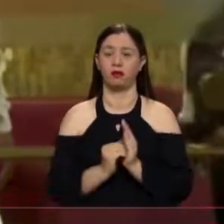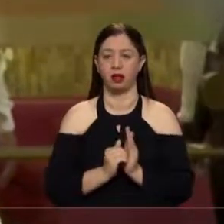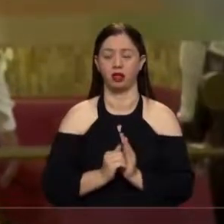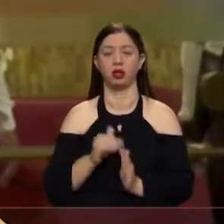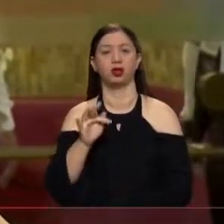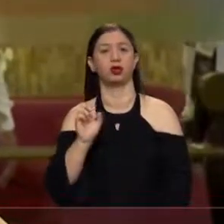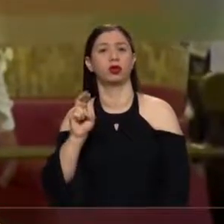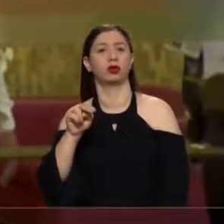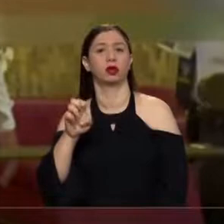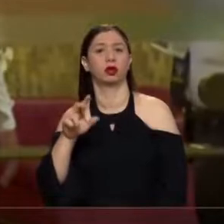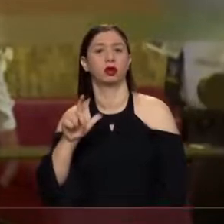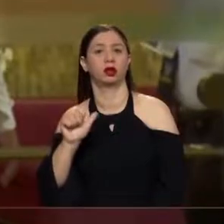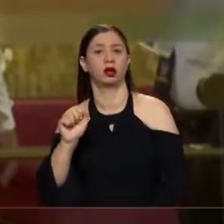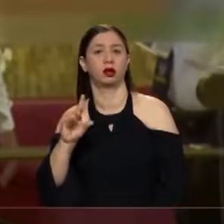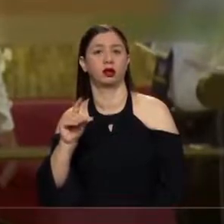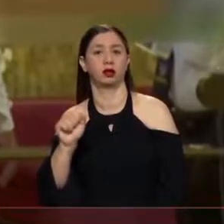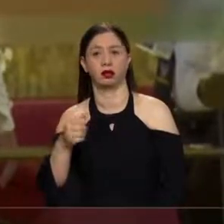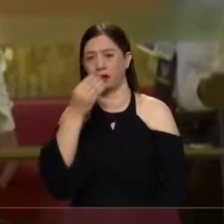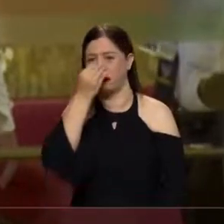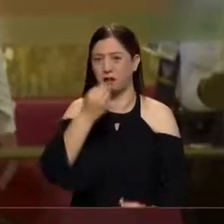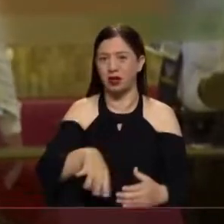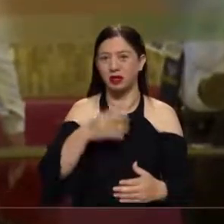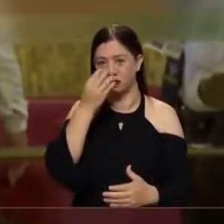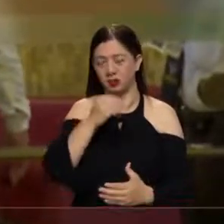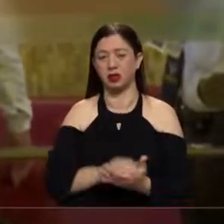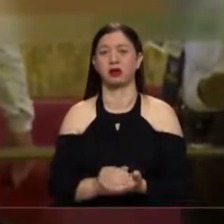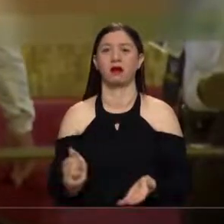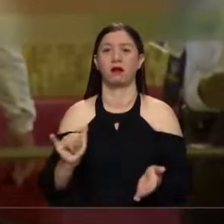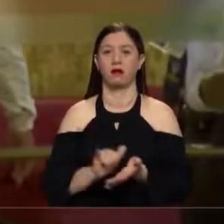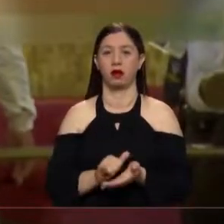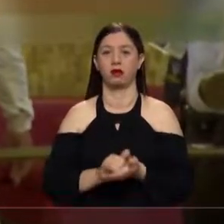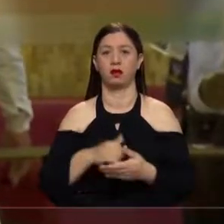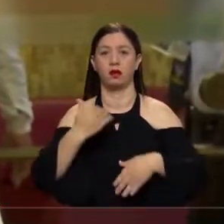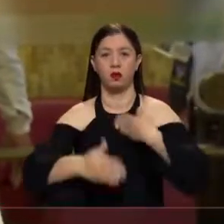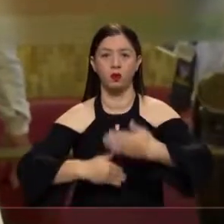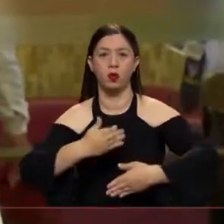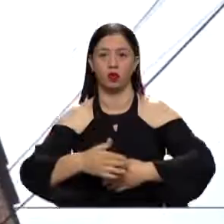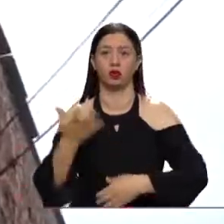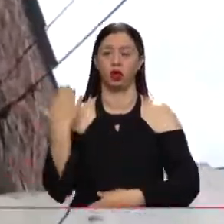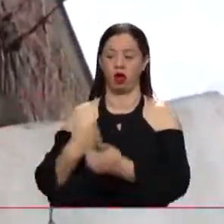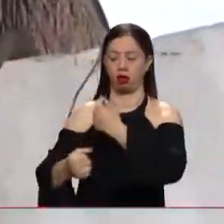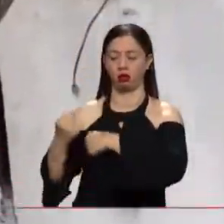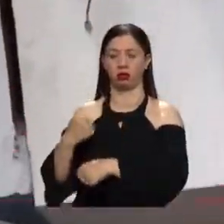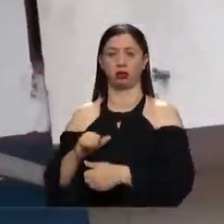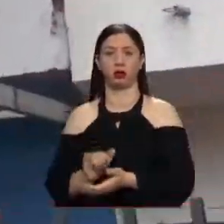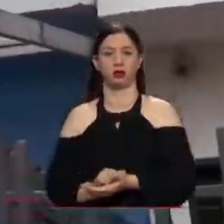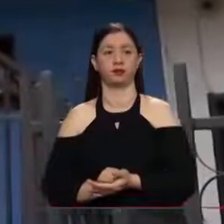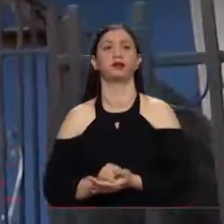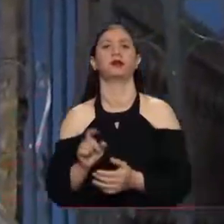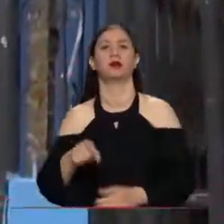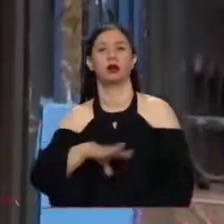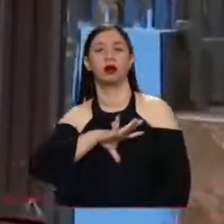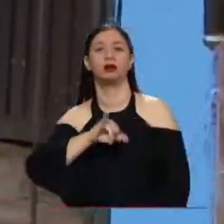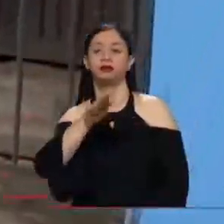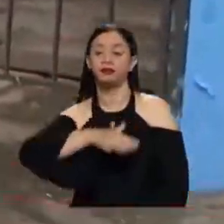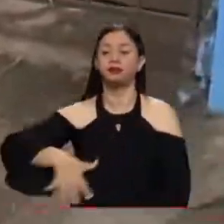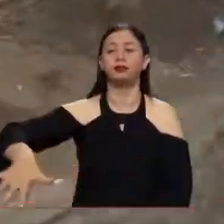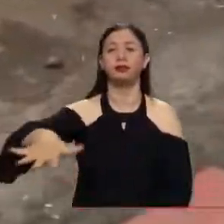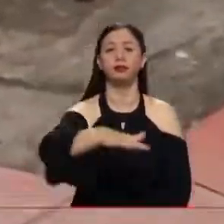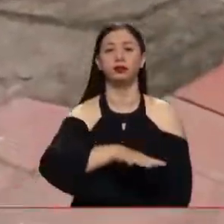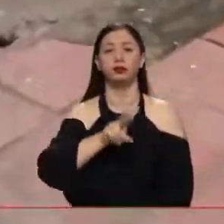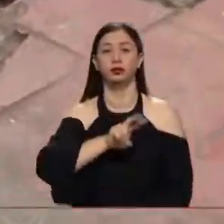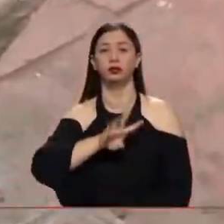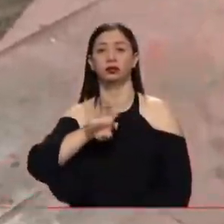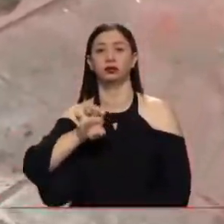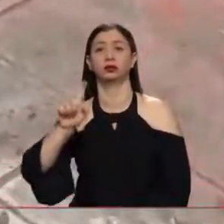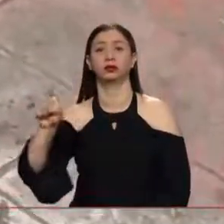residuos, que es casi una tercera parte adicional de lo que hemos venido adelantando en las vigencias anteriores. En Cali hay más de 296.000 árboles,